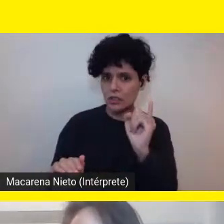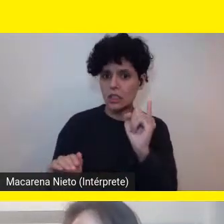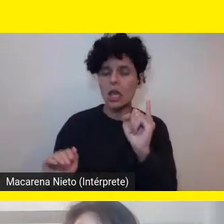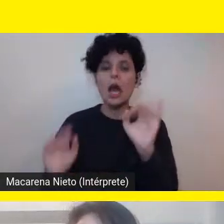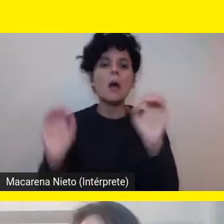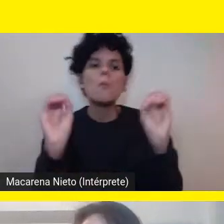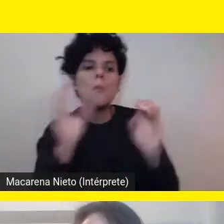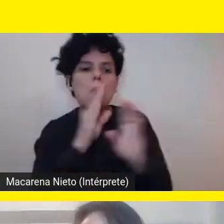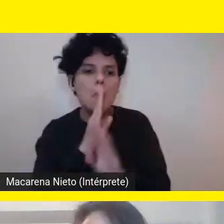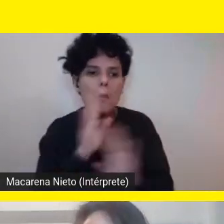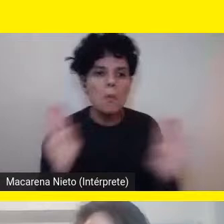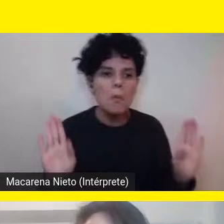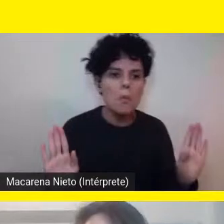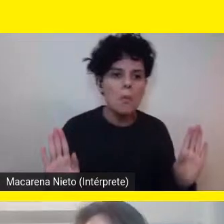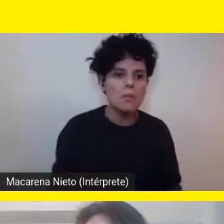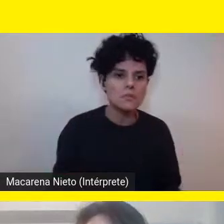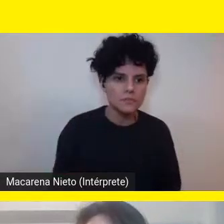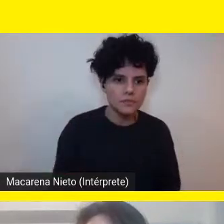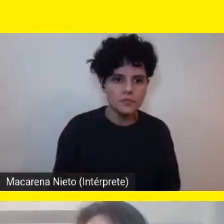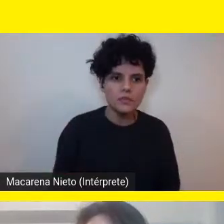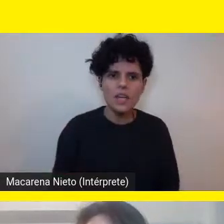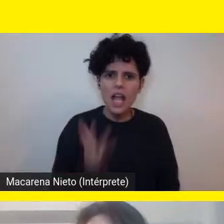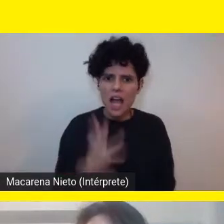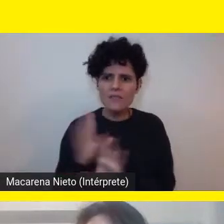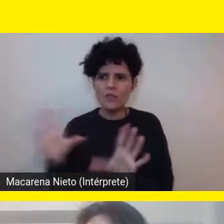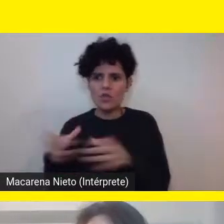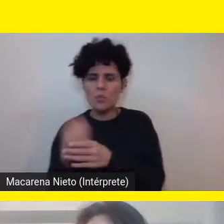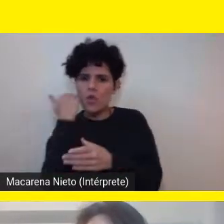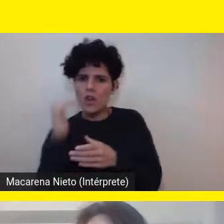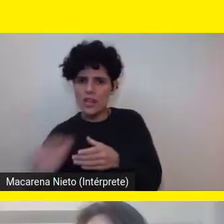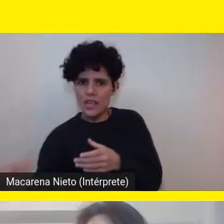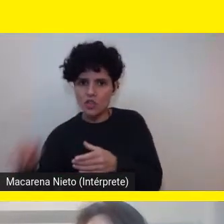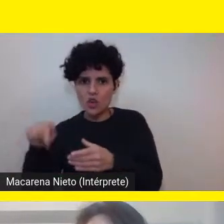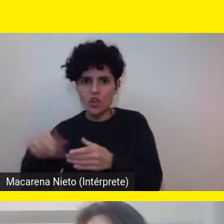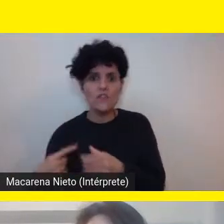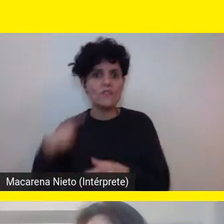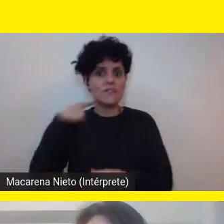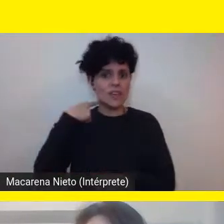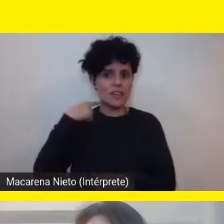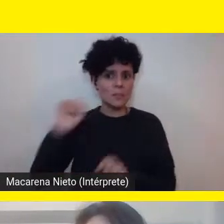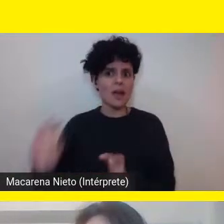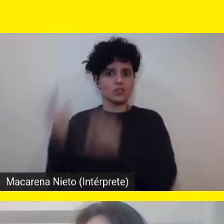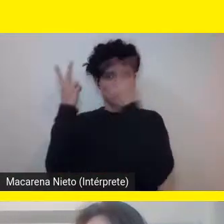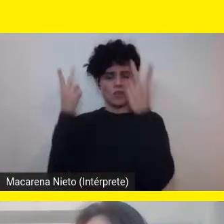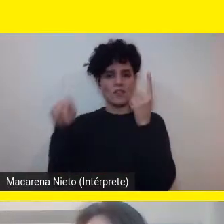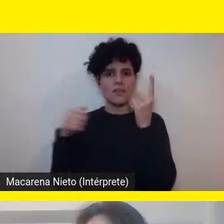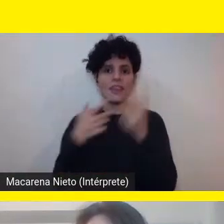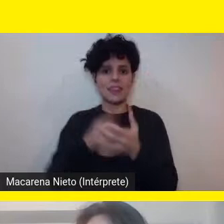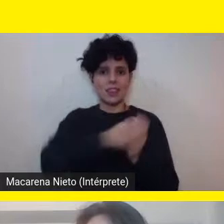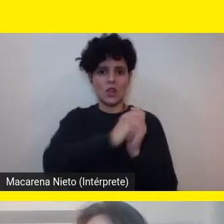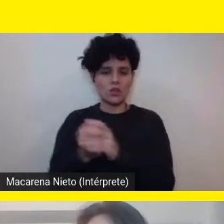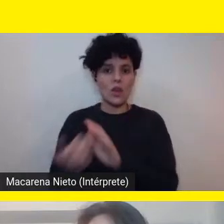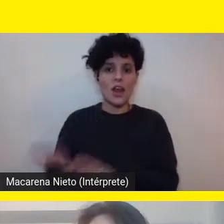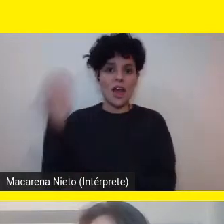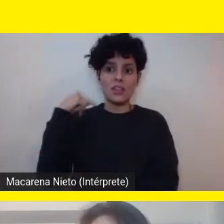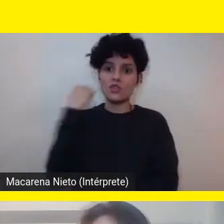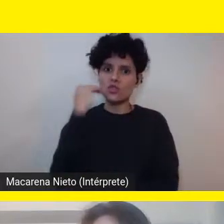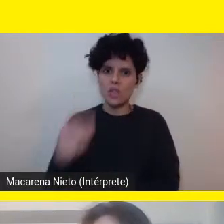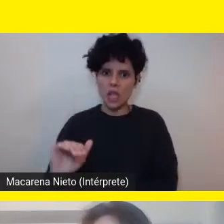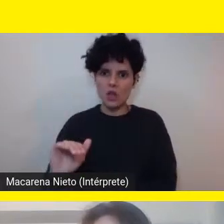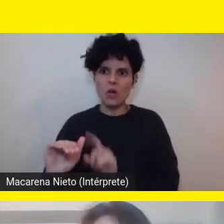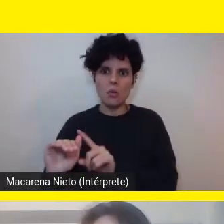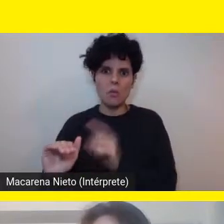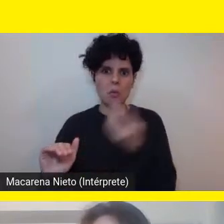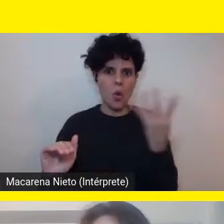Existe una agrupación de niños, de víctimas sobrevivientes de tortura, que hoy día son niños de 40 años,